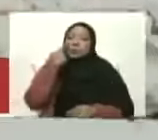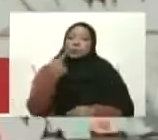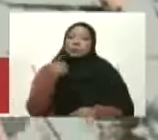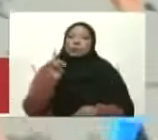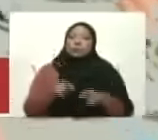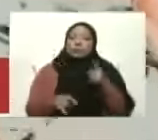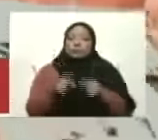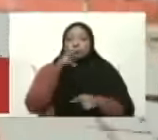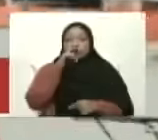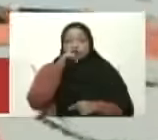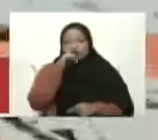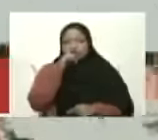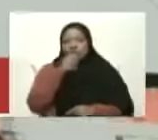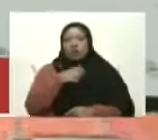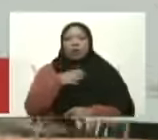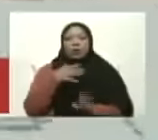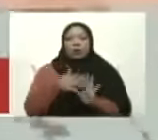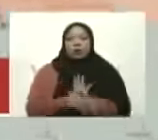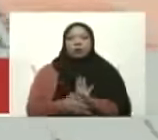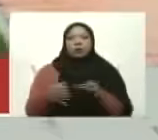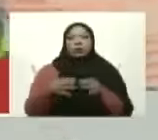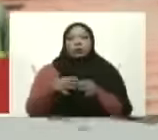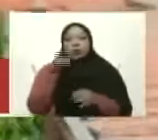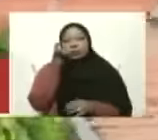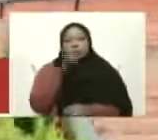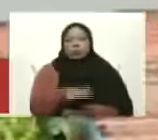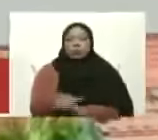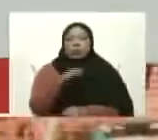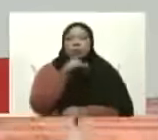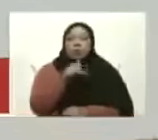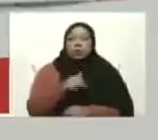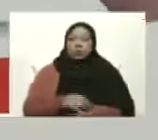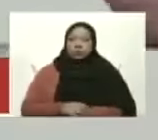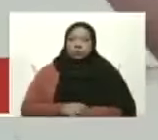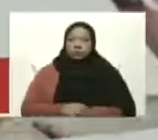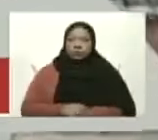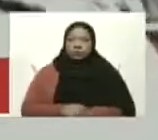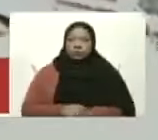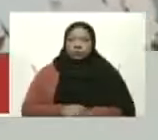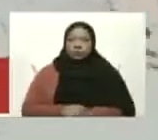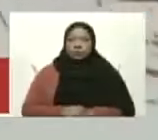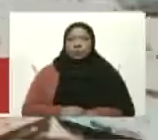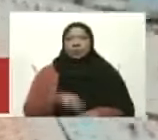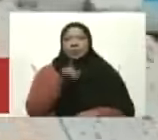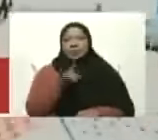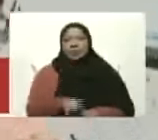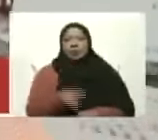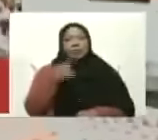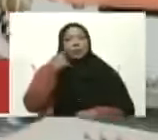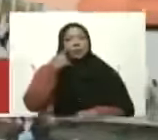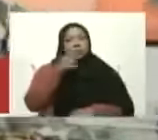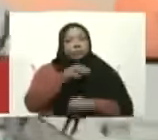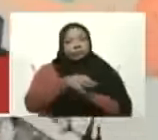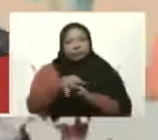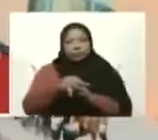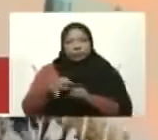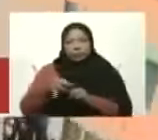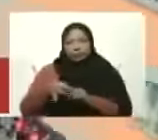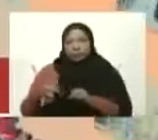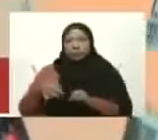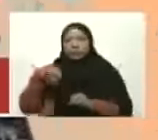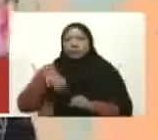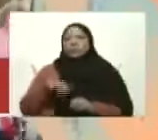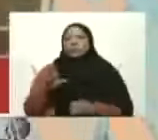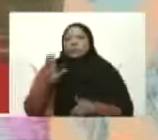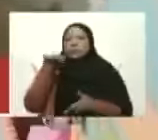manera simbólica se reúne el pueblo. Observamos también en estas imágenes desde Guatire, municipio Zamora, del estado